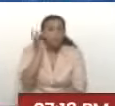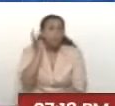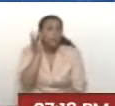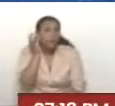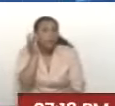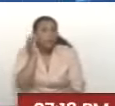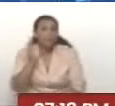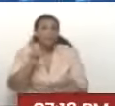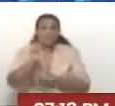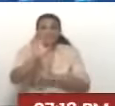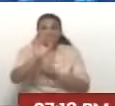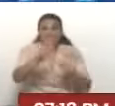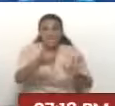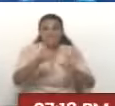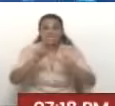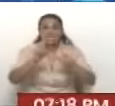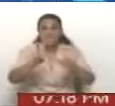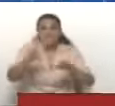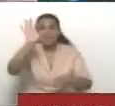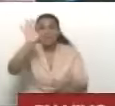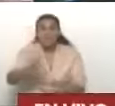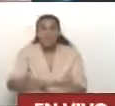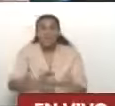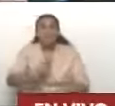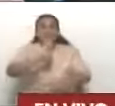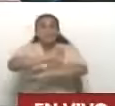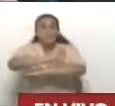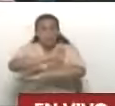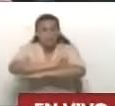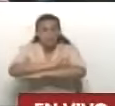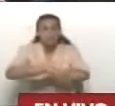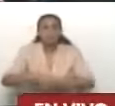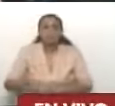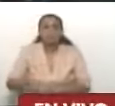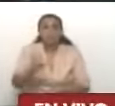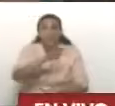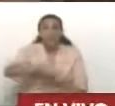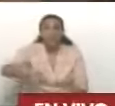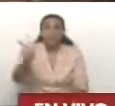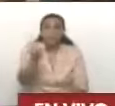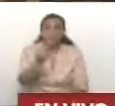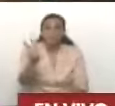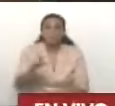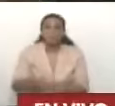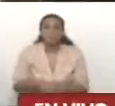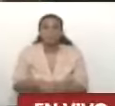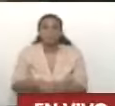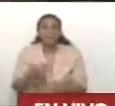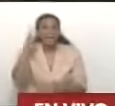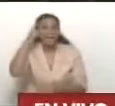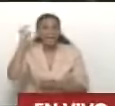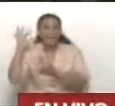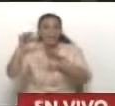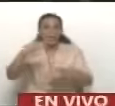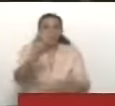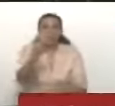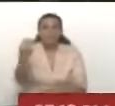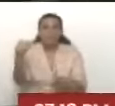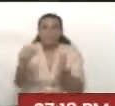de 17.000 iglesias del país. Querían venir